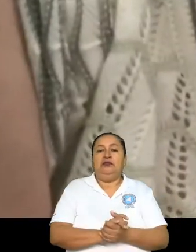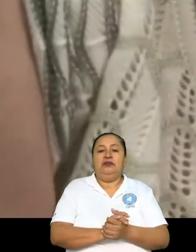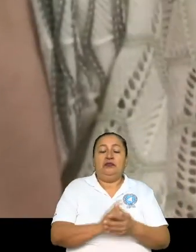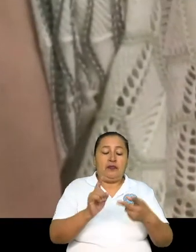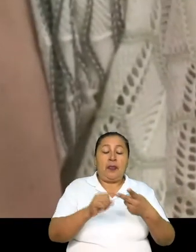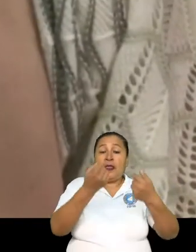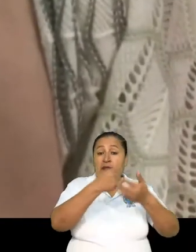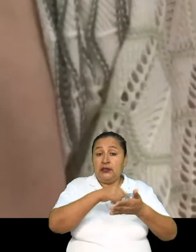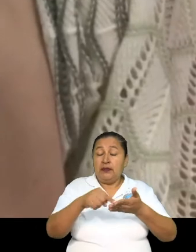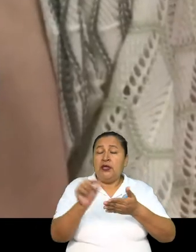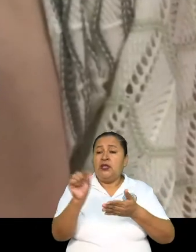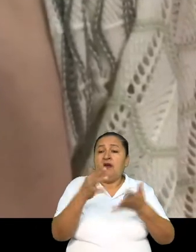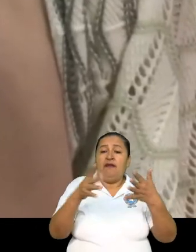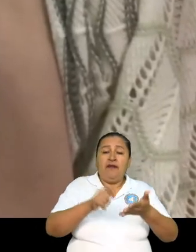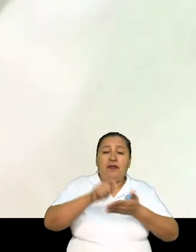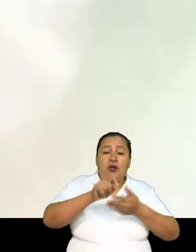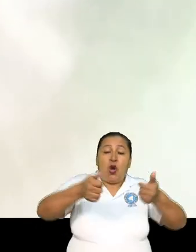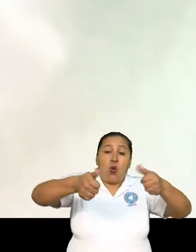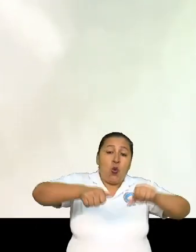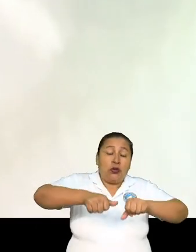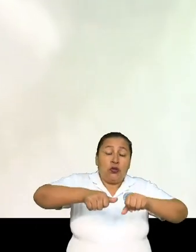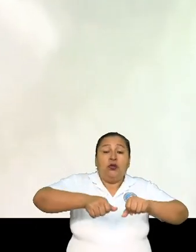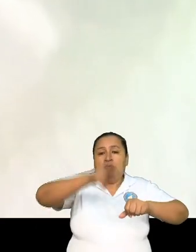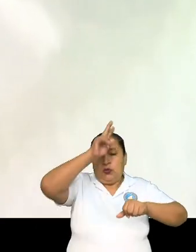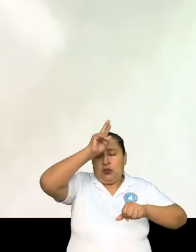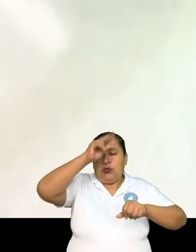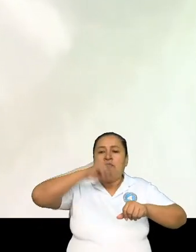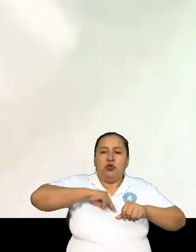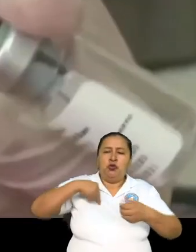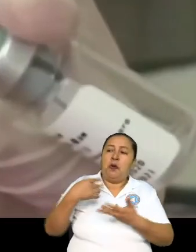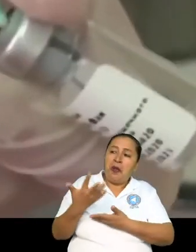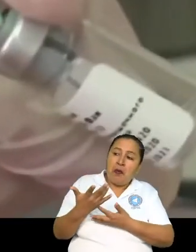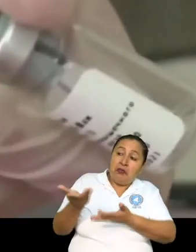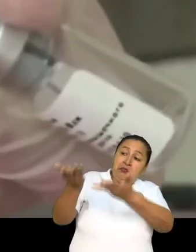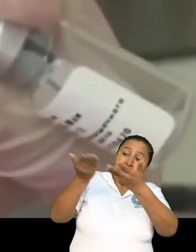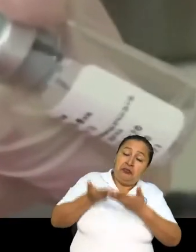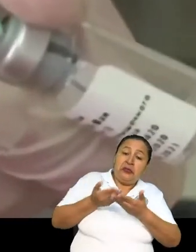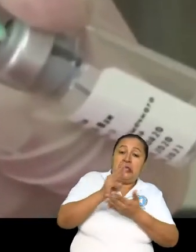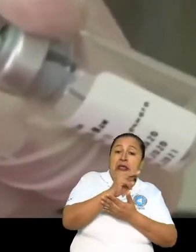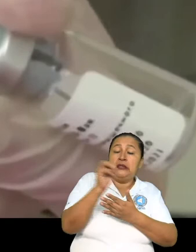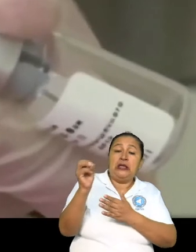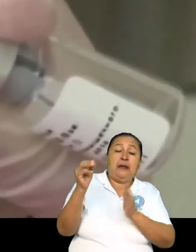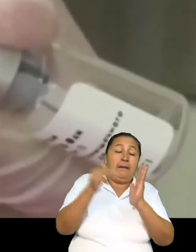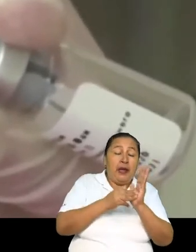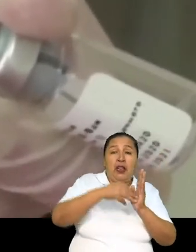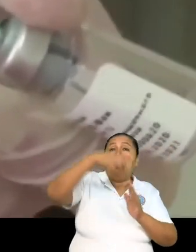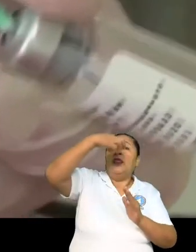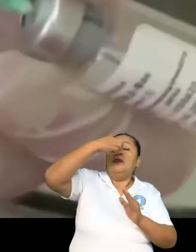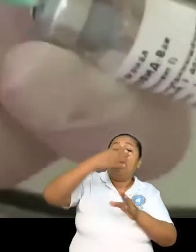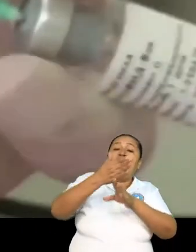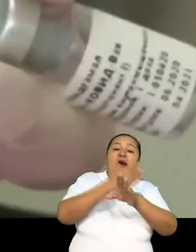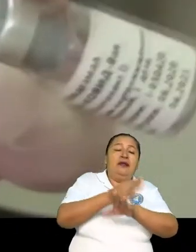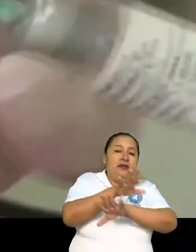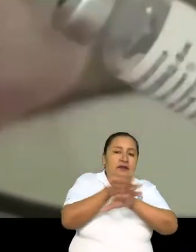Esta semana estamos ya firmando el contrato con Rusia. Nosotros estamos esperando recibir 300.000 vacunas antes de fin de